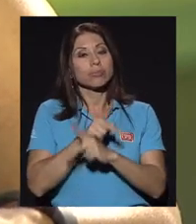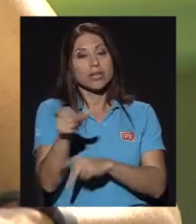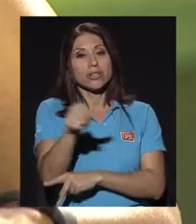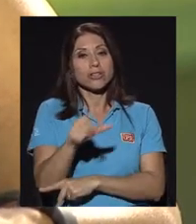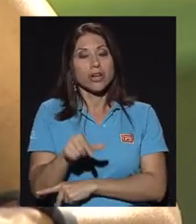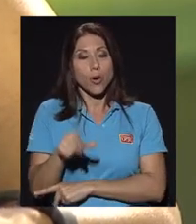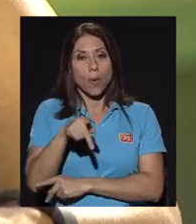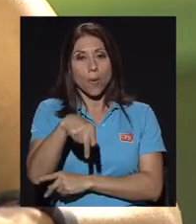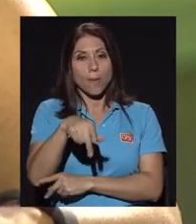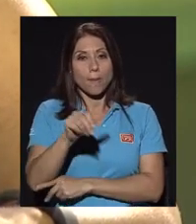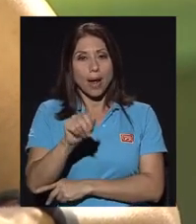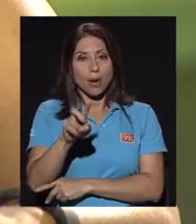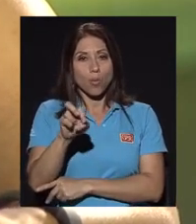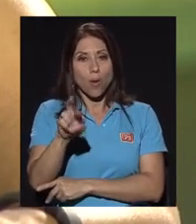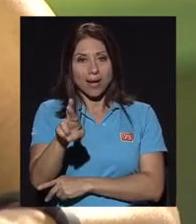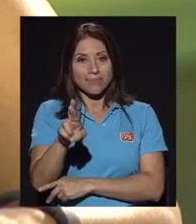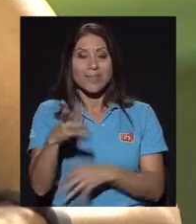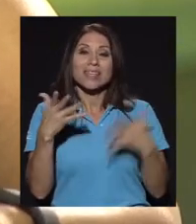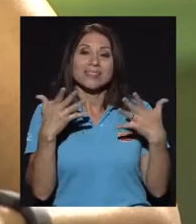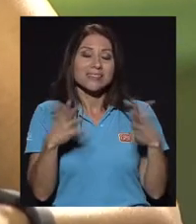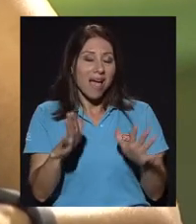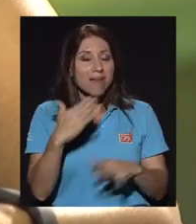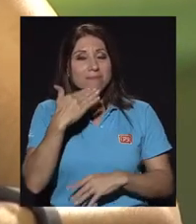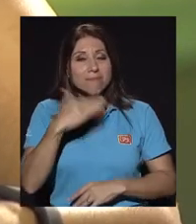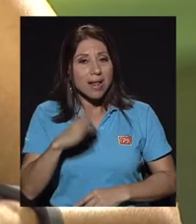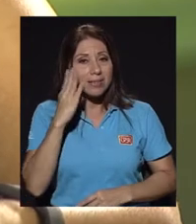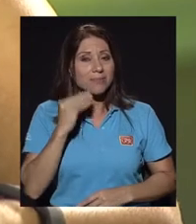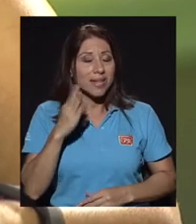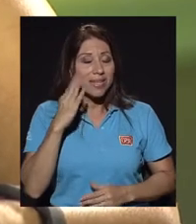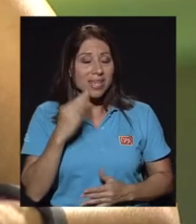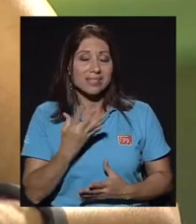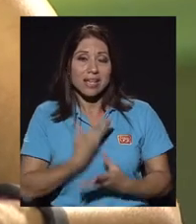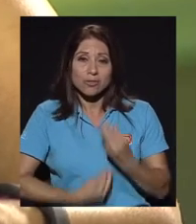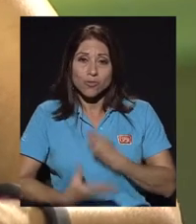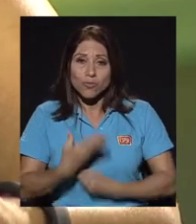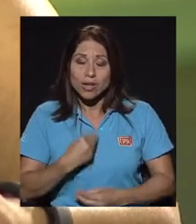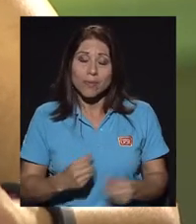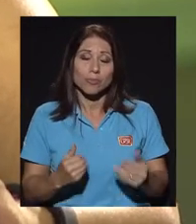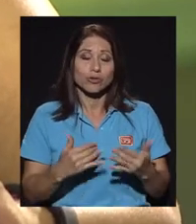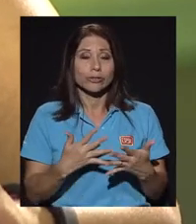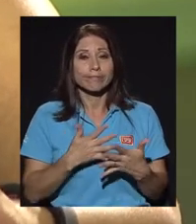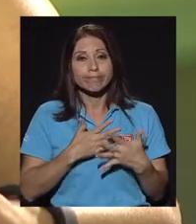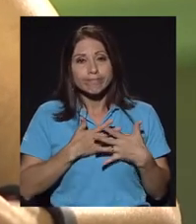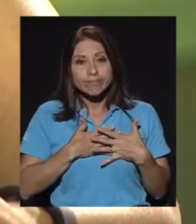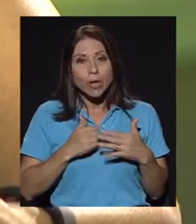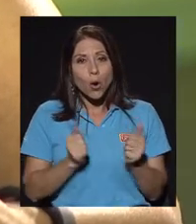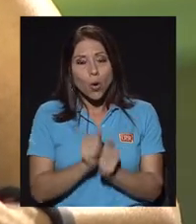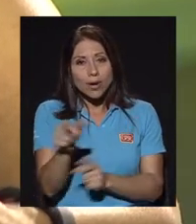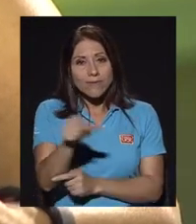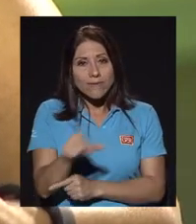Ya tuvimos la mala experiencia que sufrimos todos y todavía lamentamos con el río Reventazón.